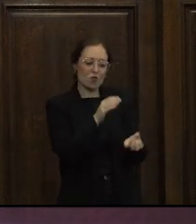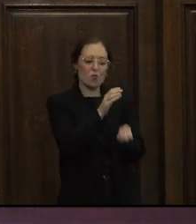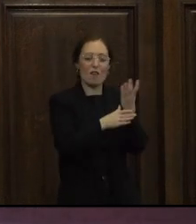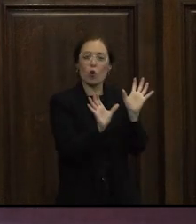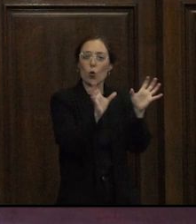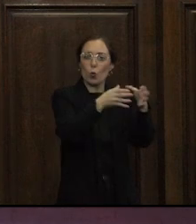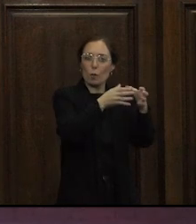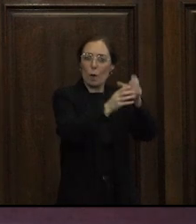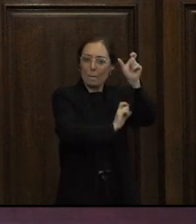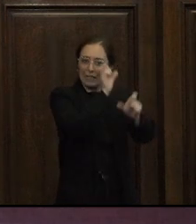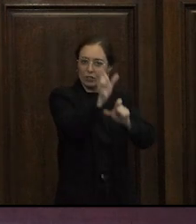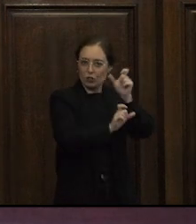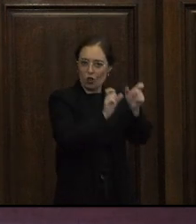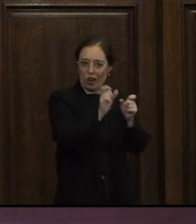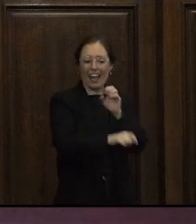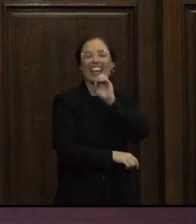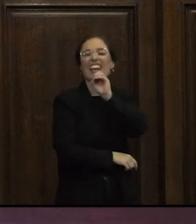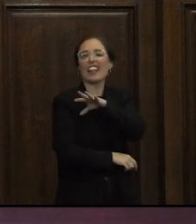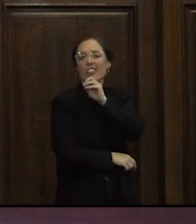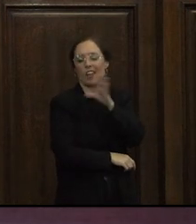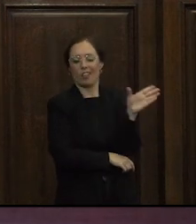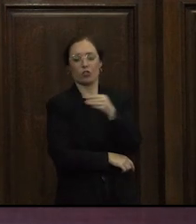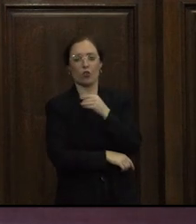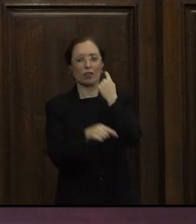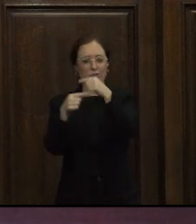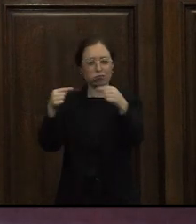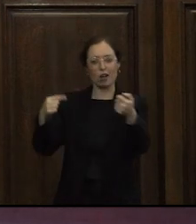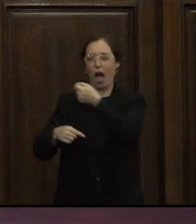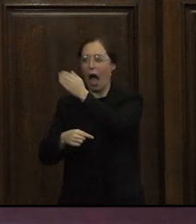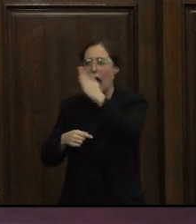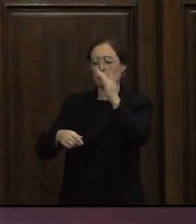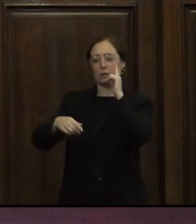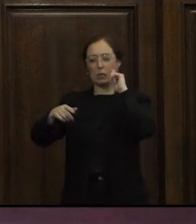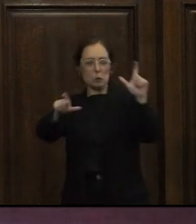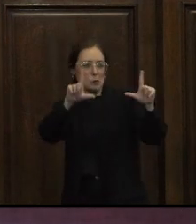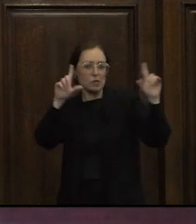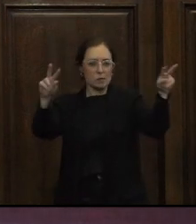generación crítica de todos estos fenómenos y